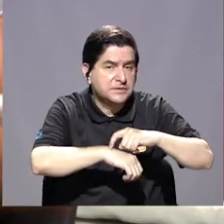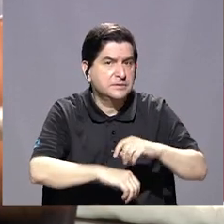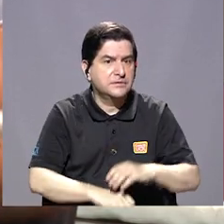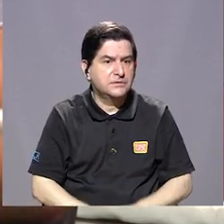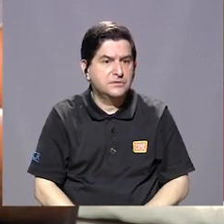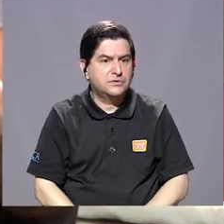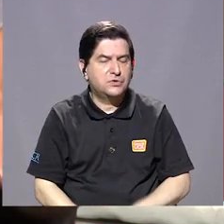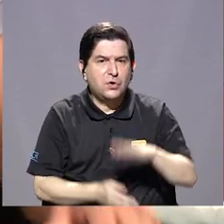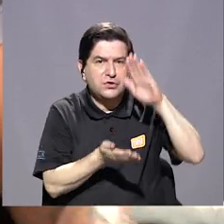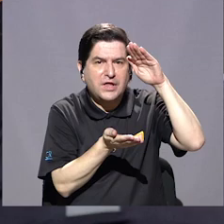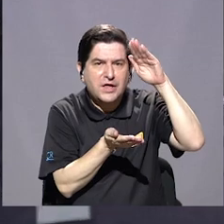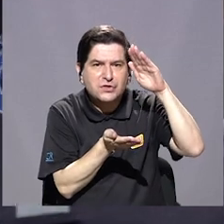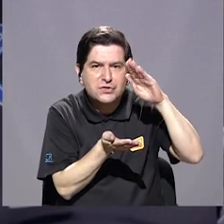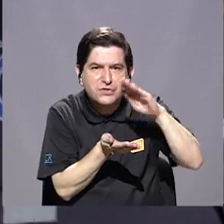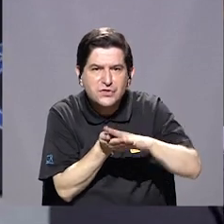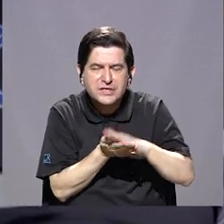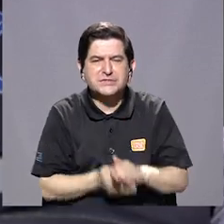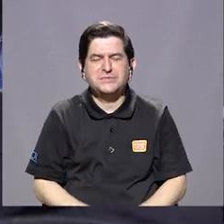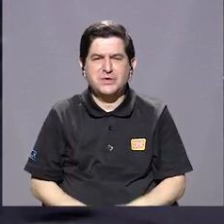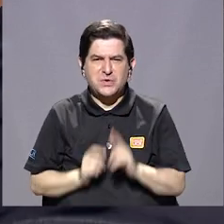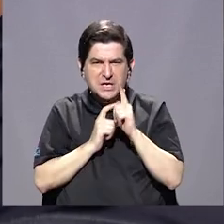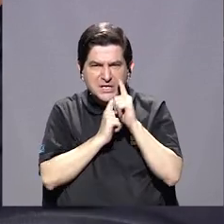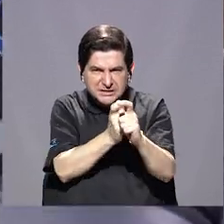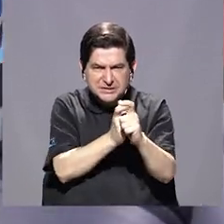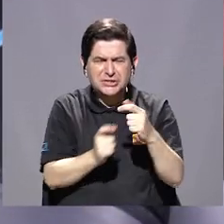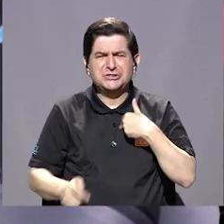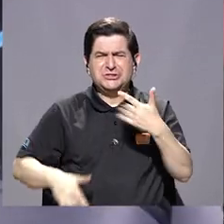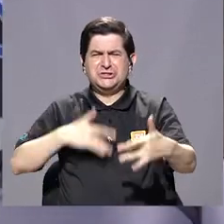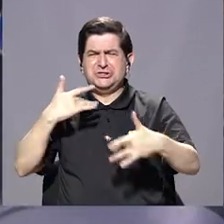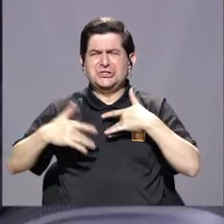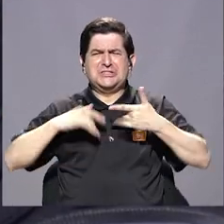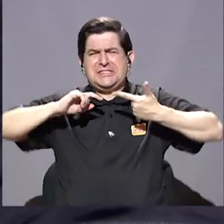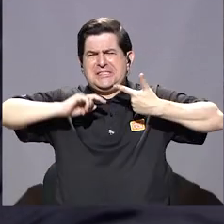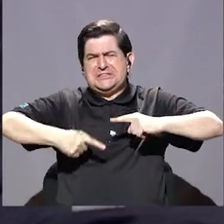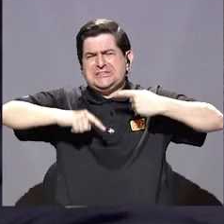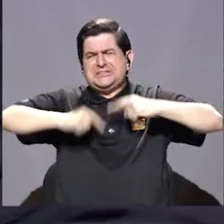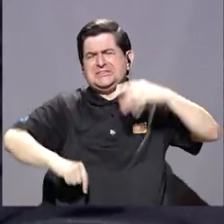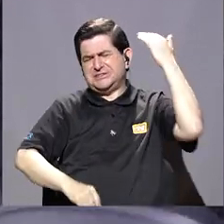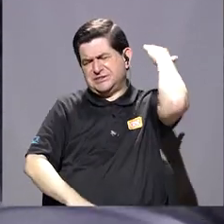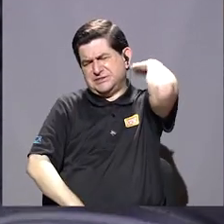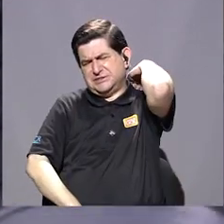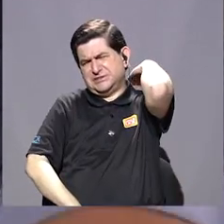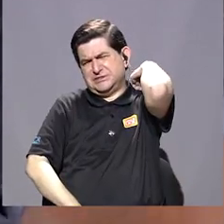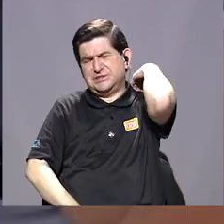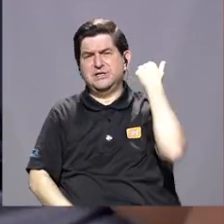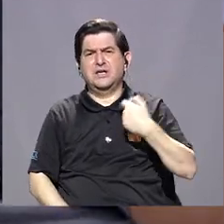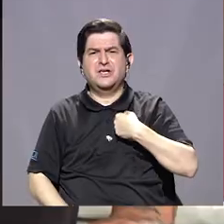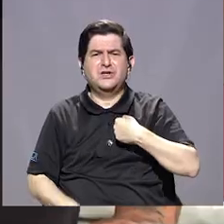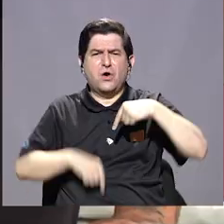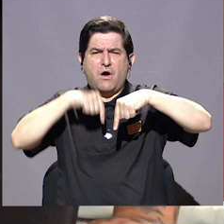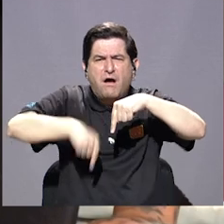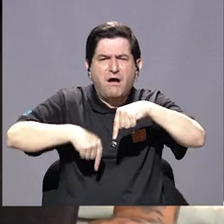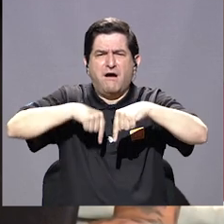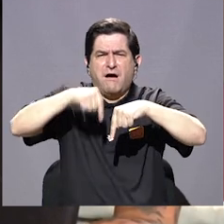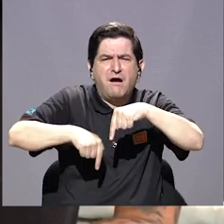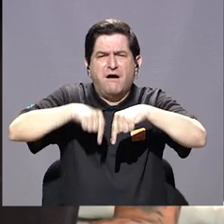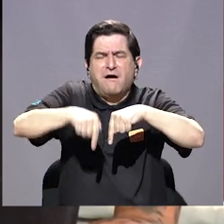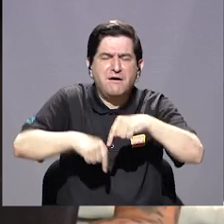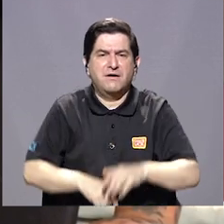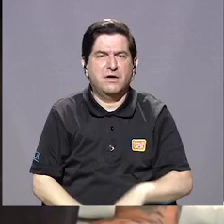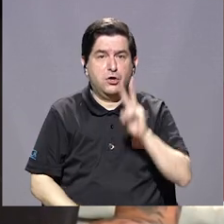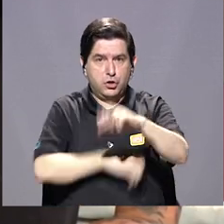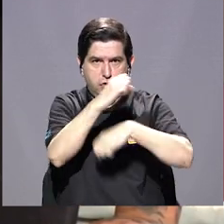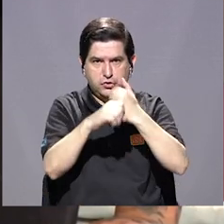A la hora de reducir la velocidad era cuando yo sentía un gran dolor en mi espalda y renqueaba. 2 años